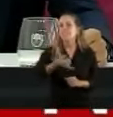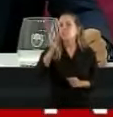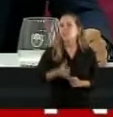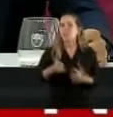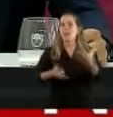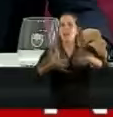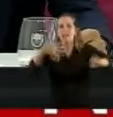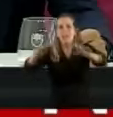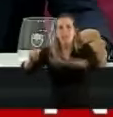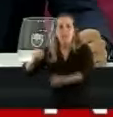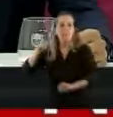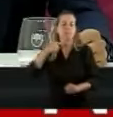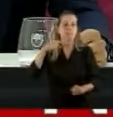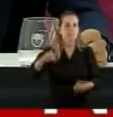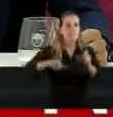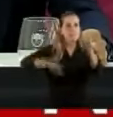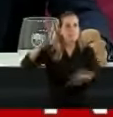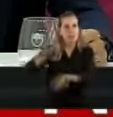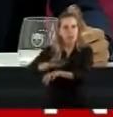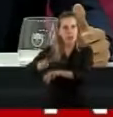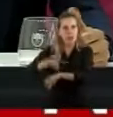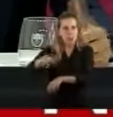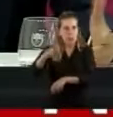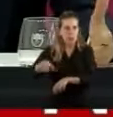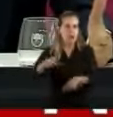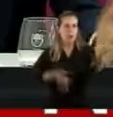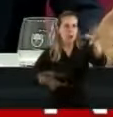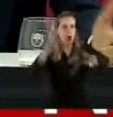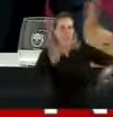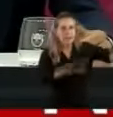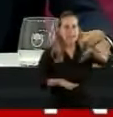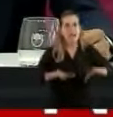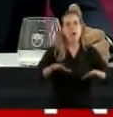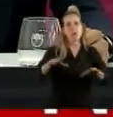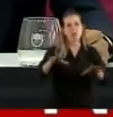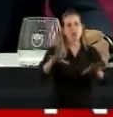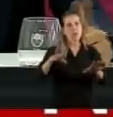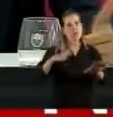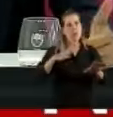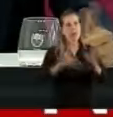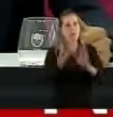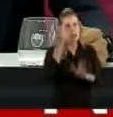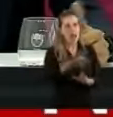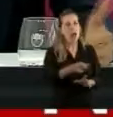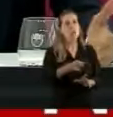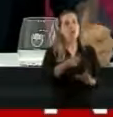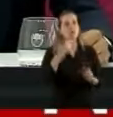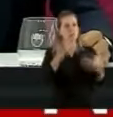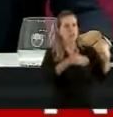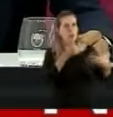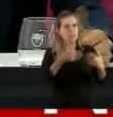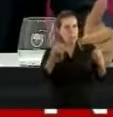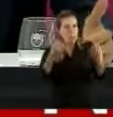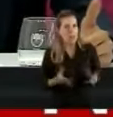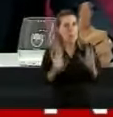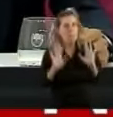los responsables materiales que aún faltan identificar. Hemos avanzado muchísimo, no quiero